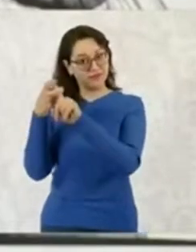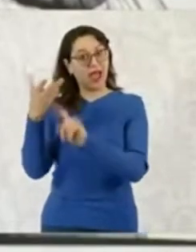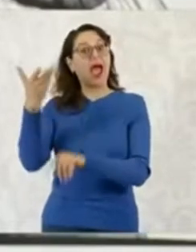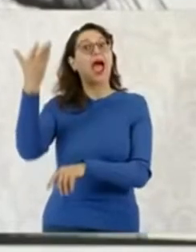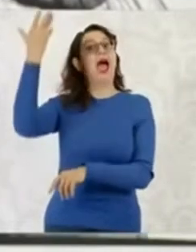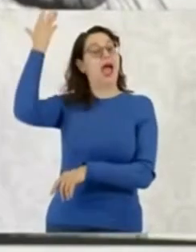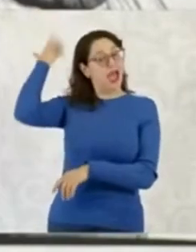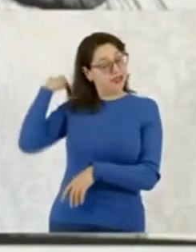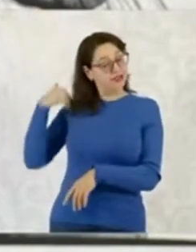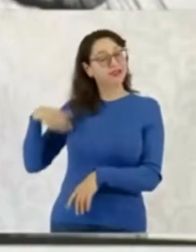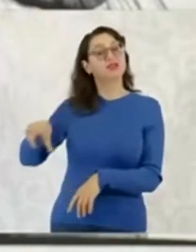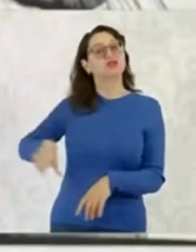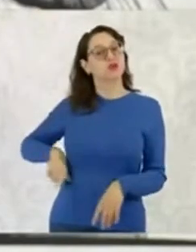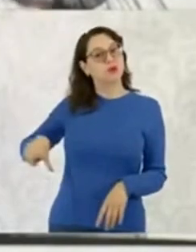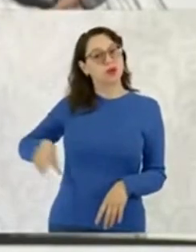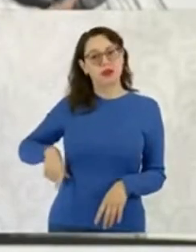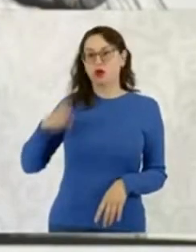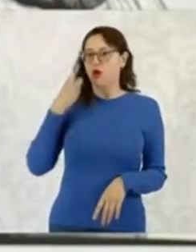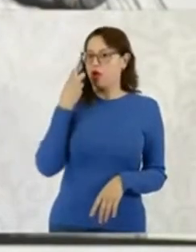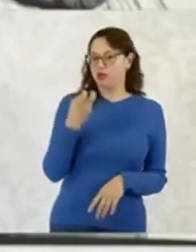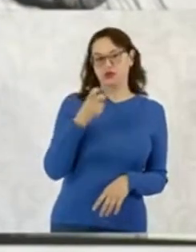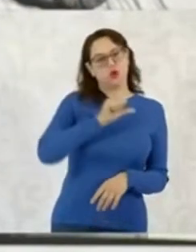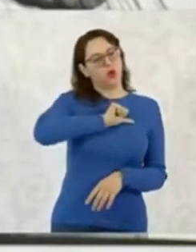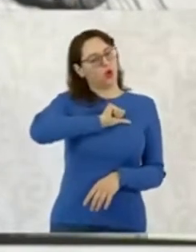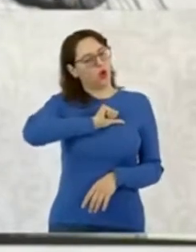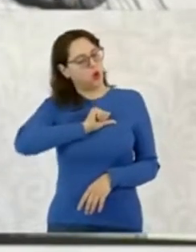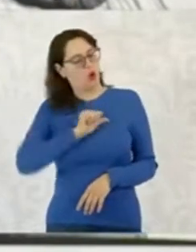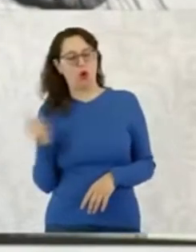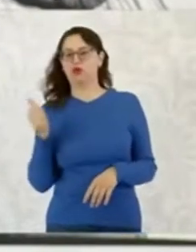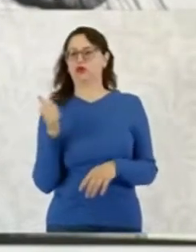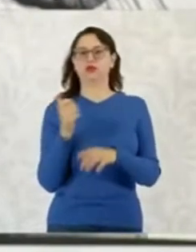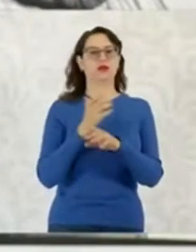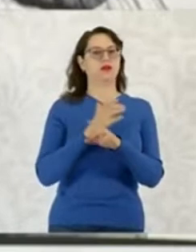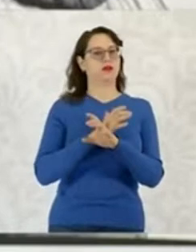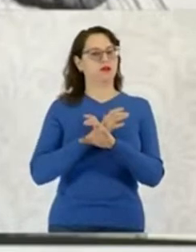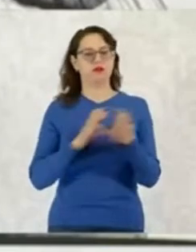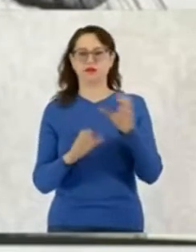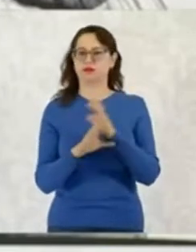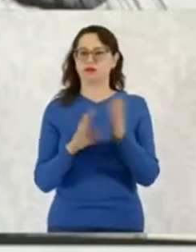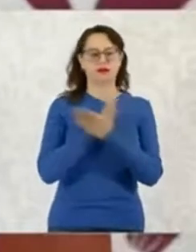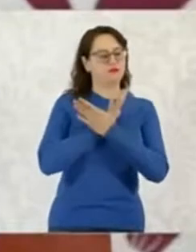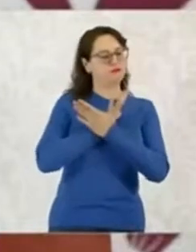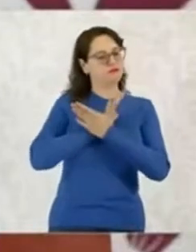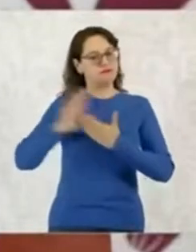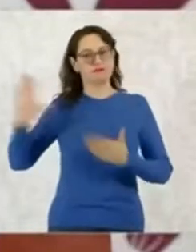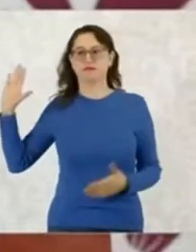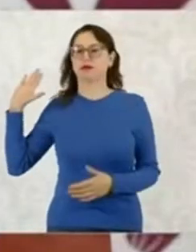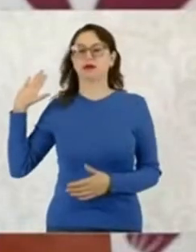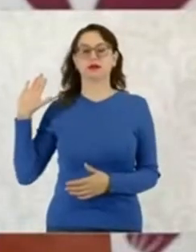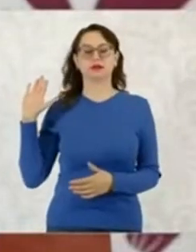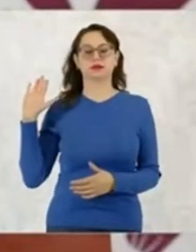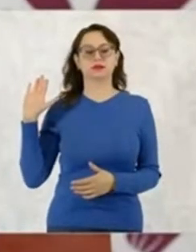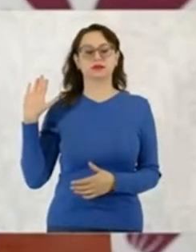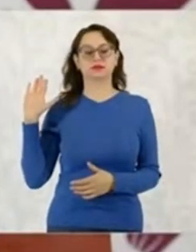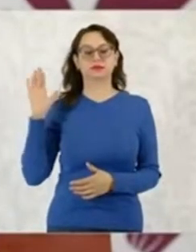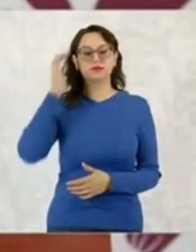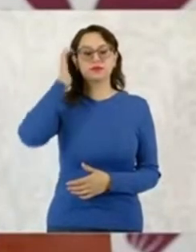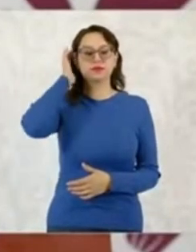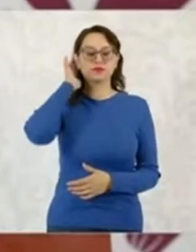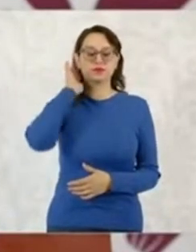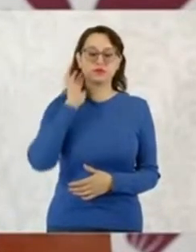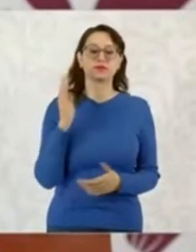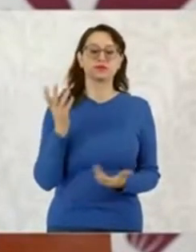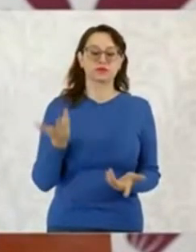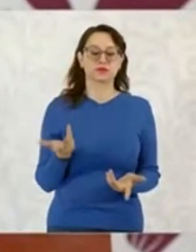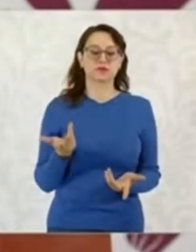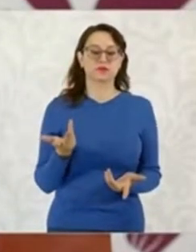Eso es otra historia distinta a lo que ocurre ahora. Y en efecto, muchas veces se utiliza a los familiares